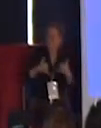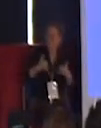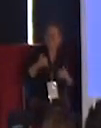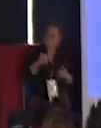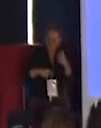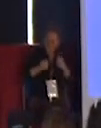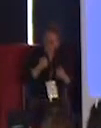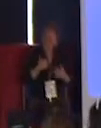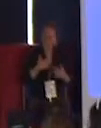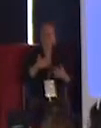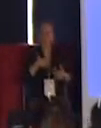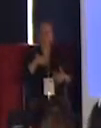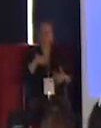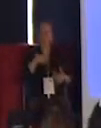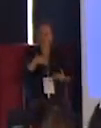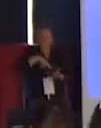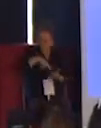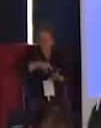quiera. Entonces,